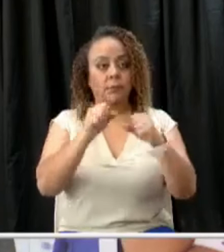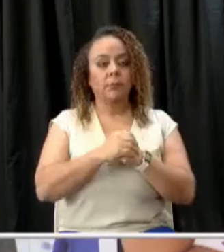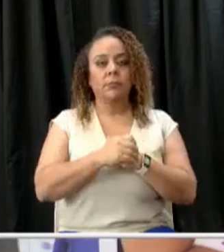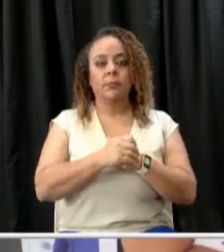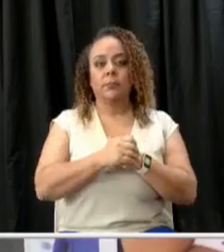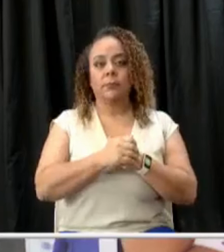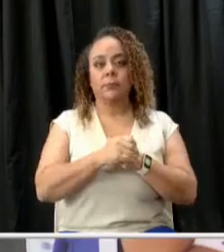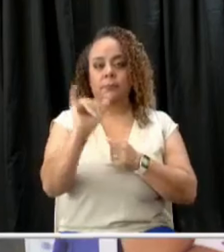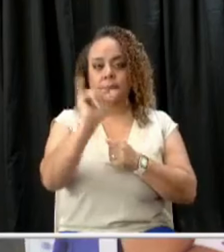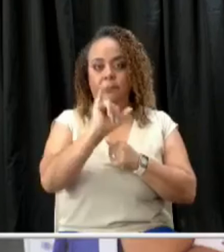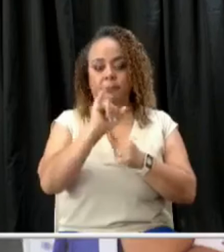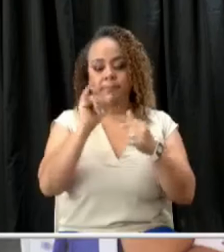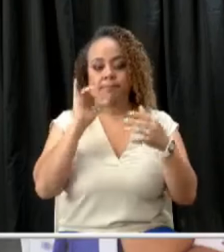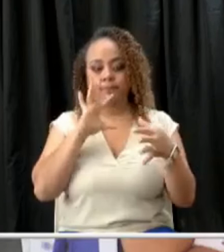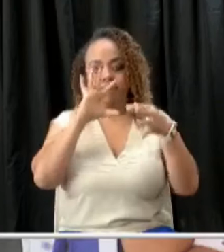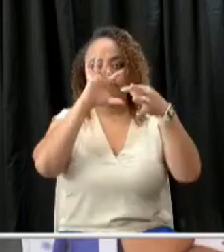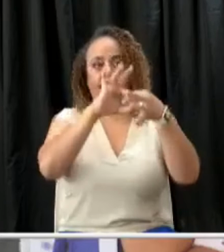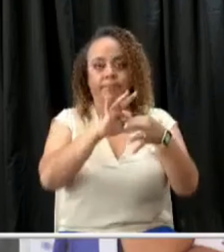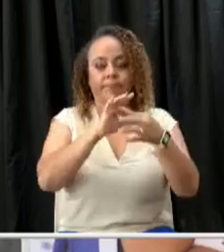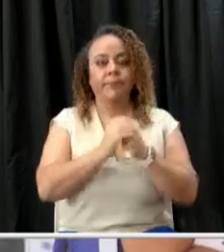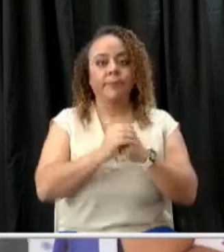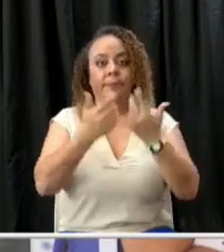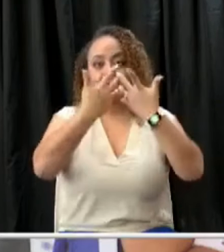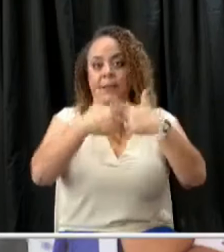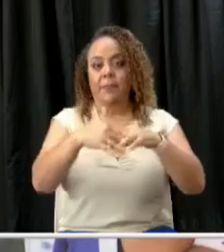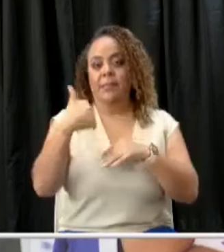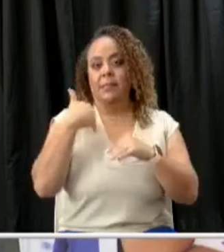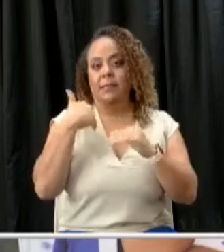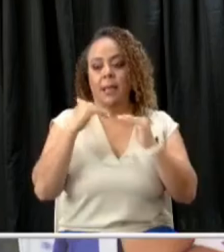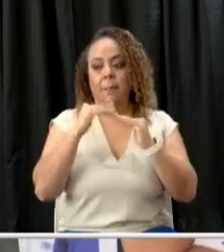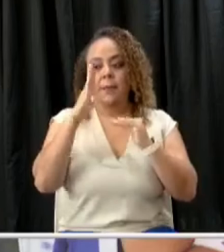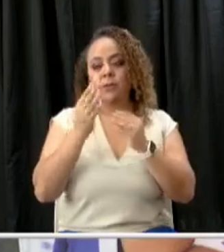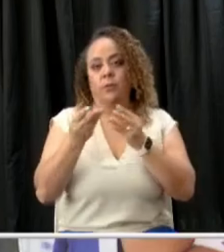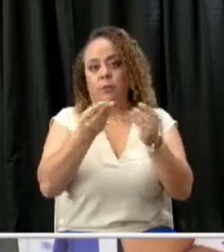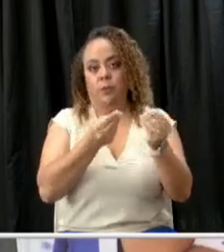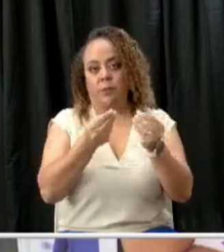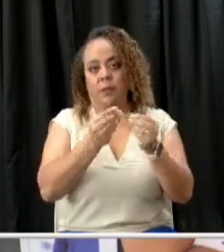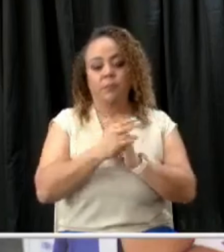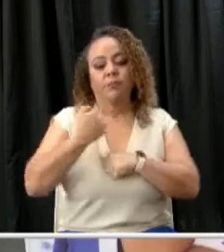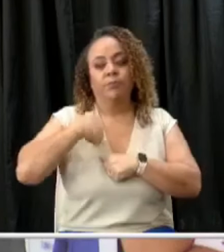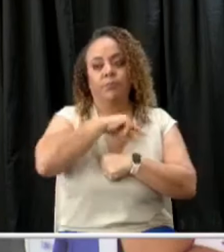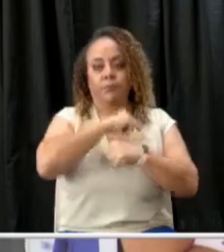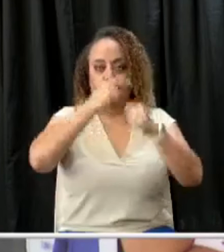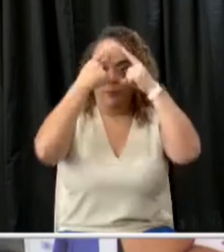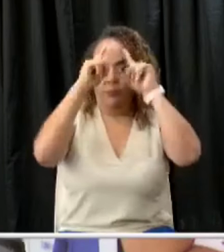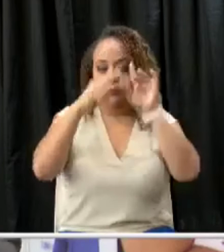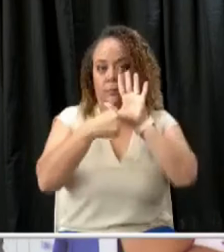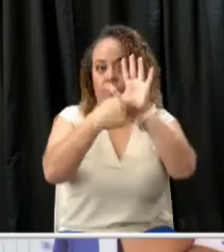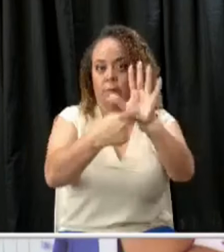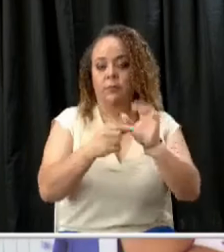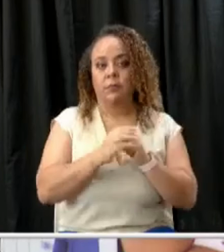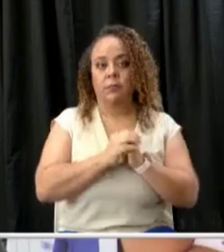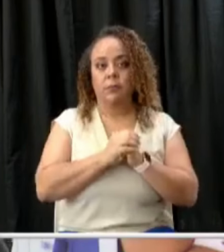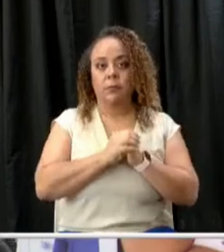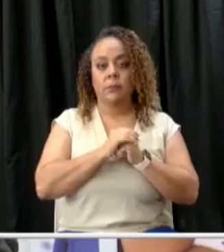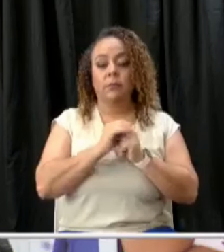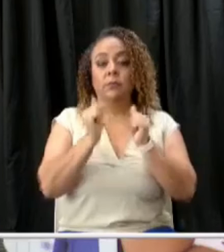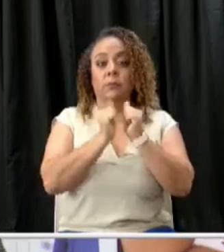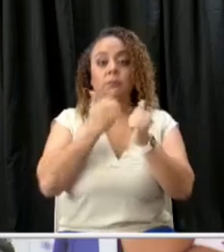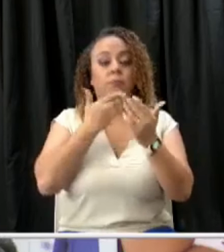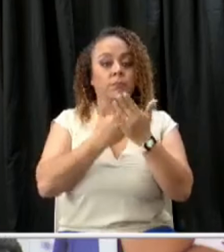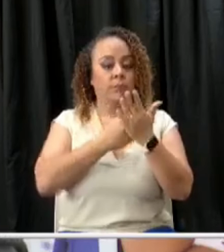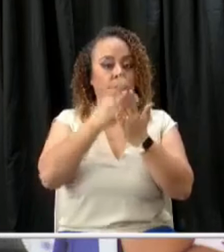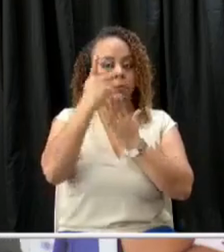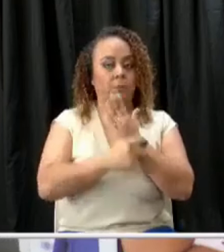también enlazados a que la empresa tenga mayor productividad. Nosotros hemos logrado demostrar cómo con un